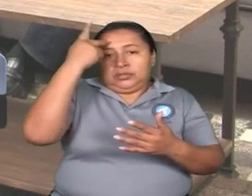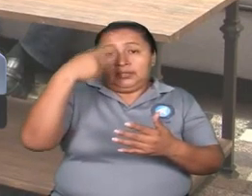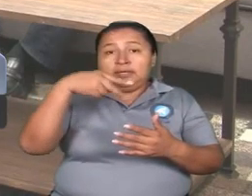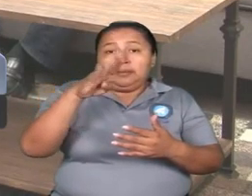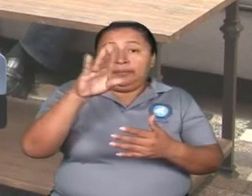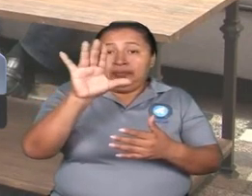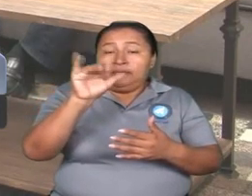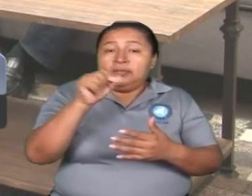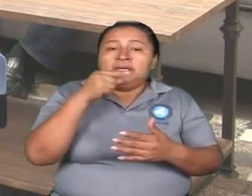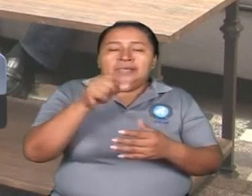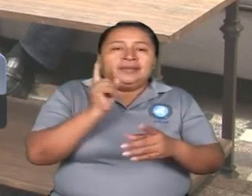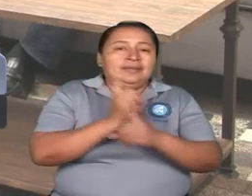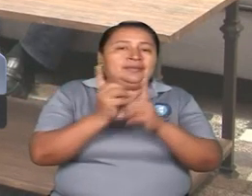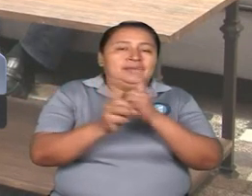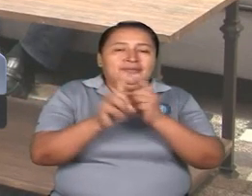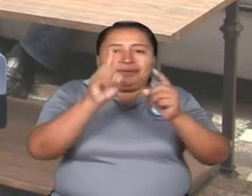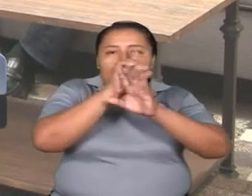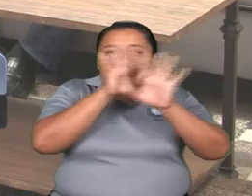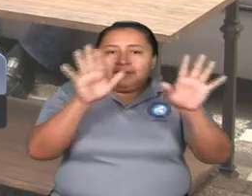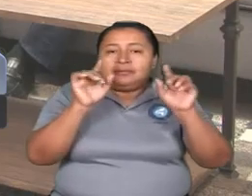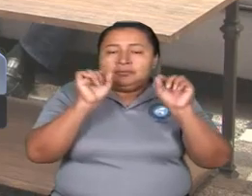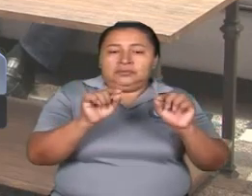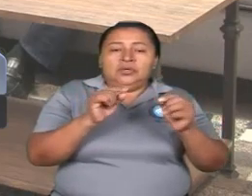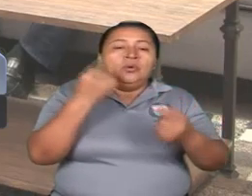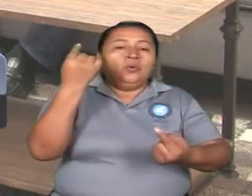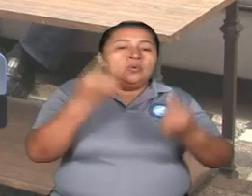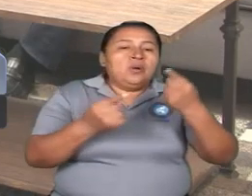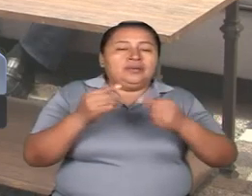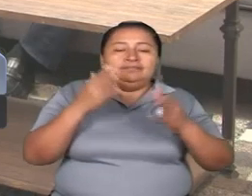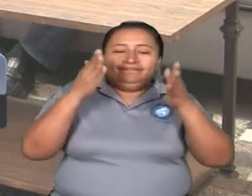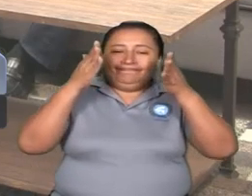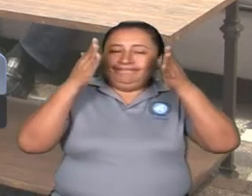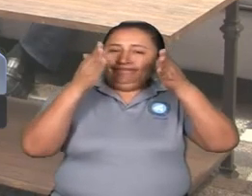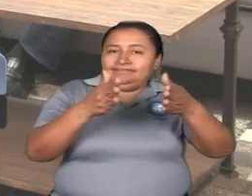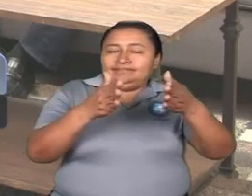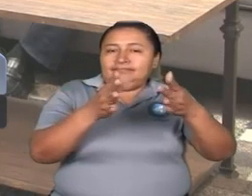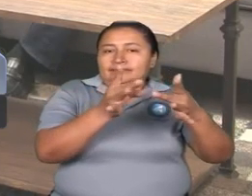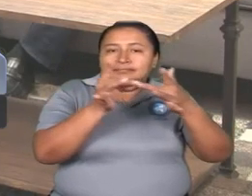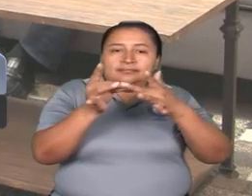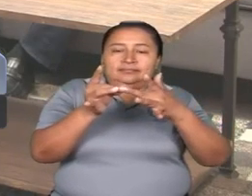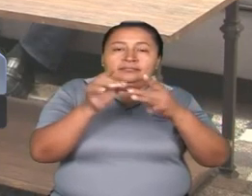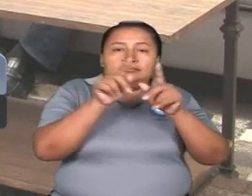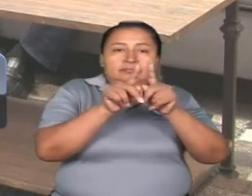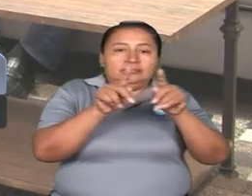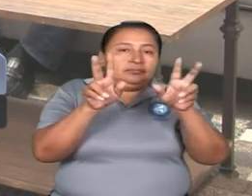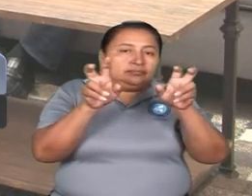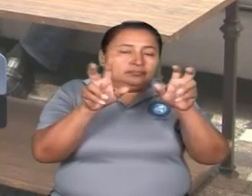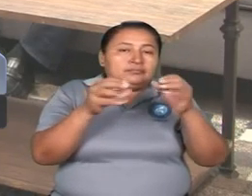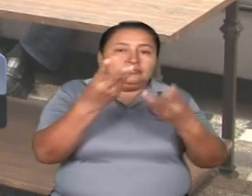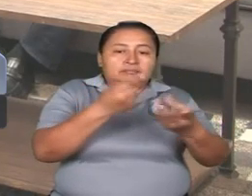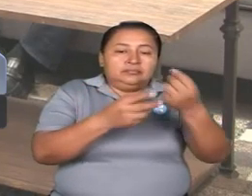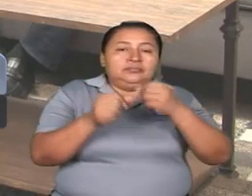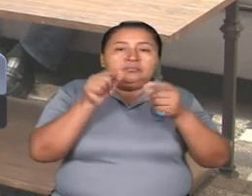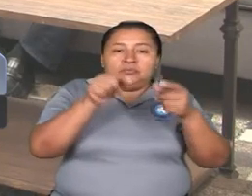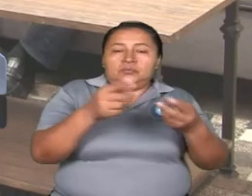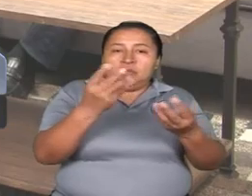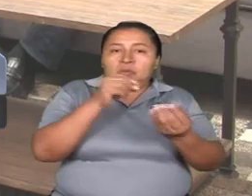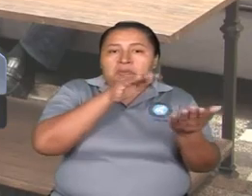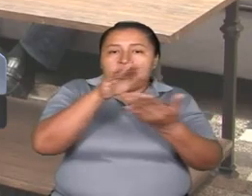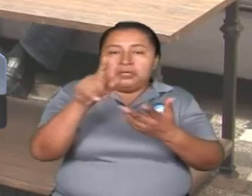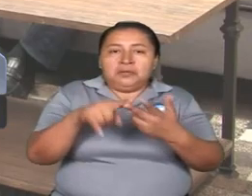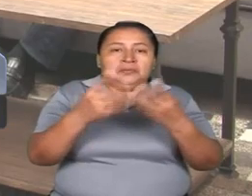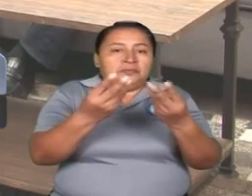que deje claramente establecido cuál es la prioridad en el plano económico, productivo,